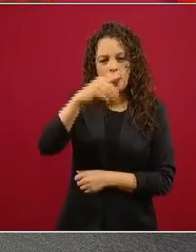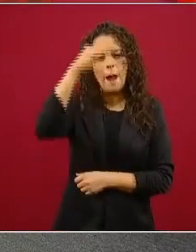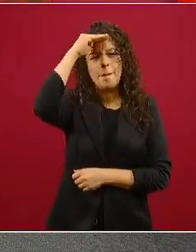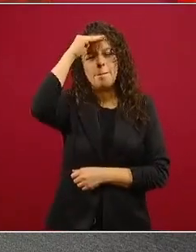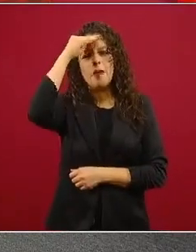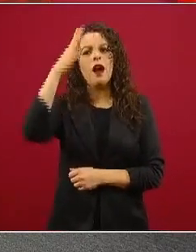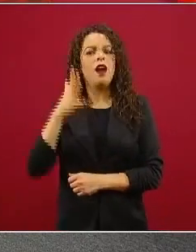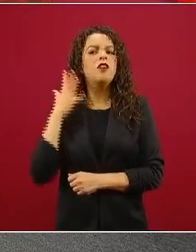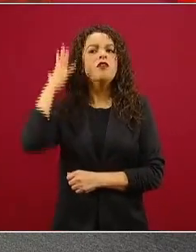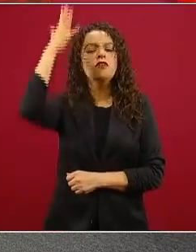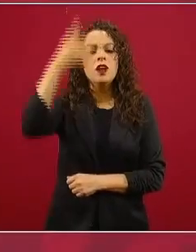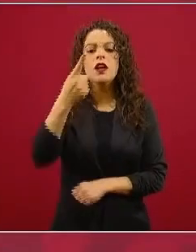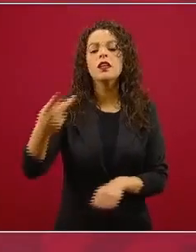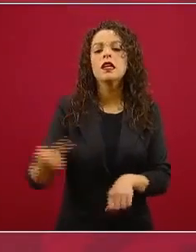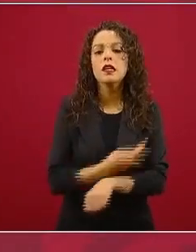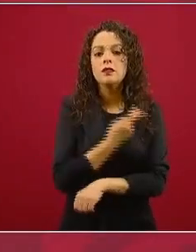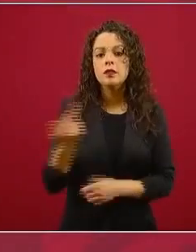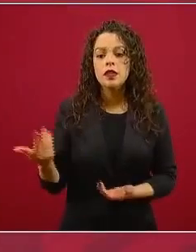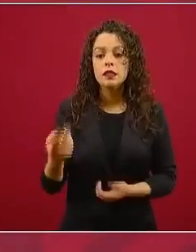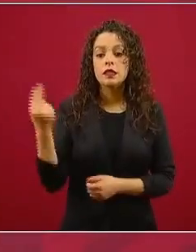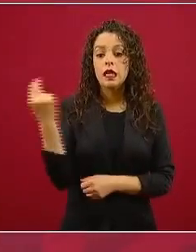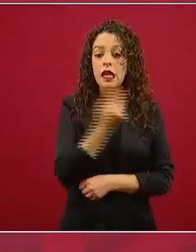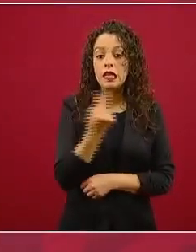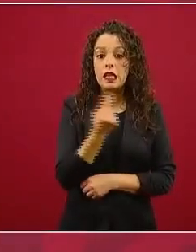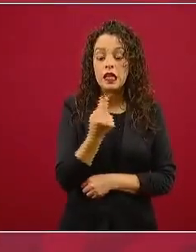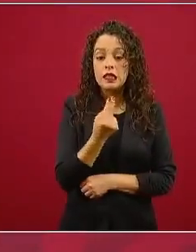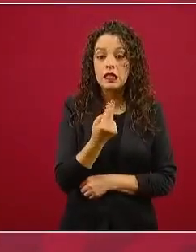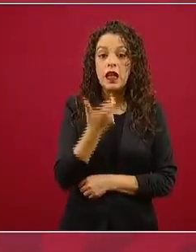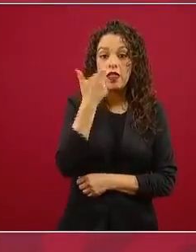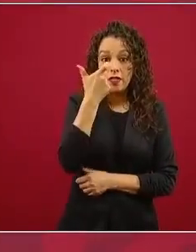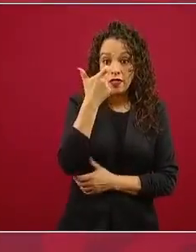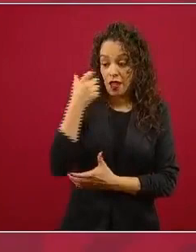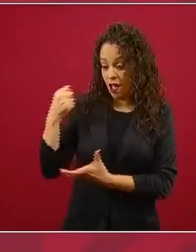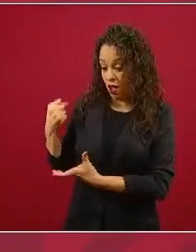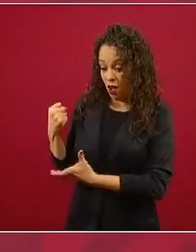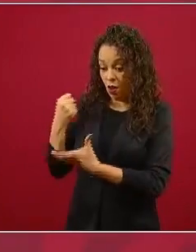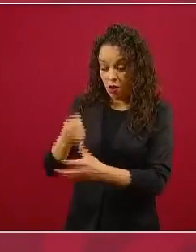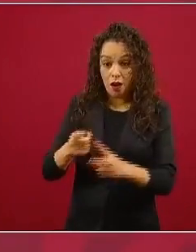tendríamos que destinar más dinero del presupuesto a pagar intereses de la deuda.